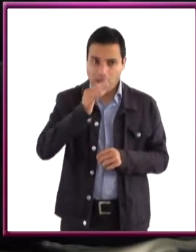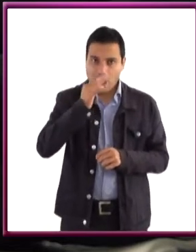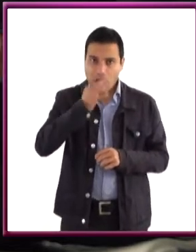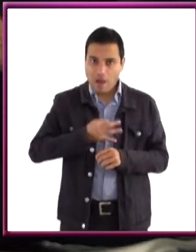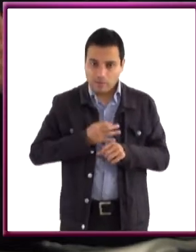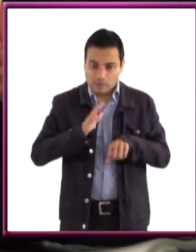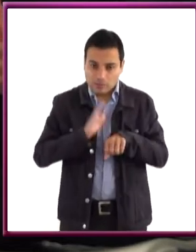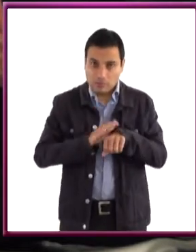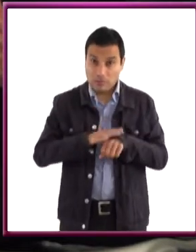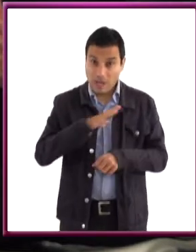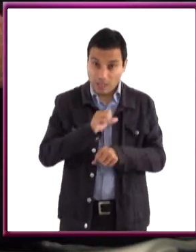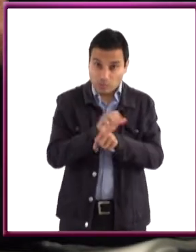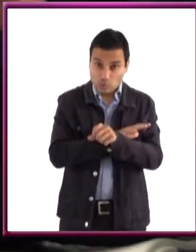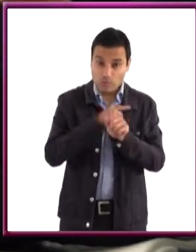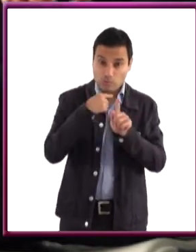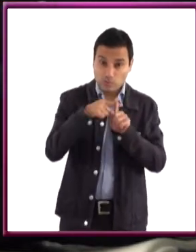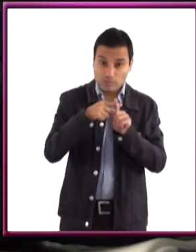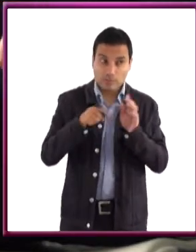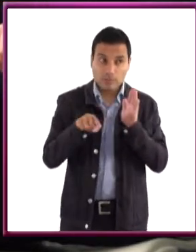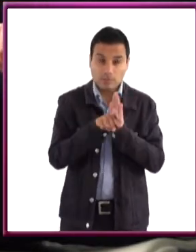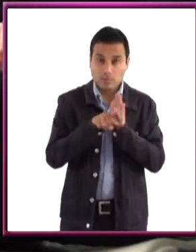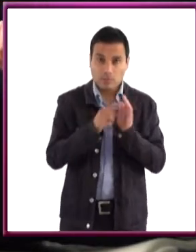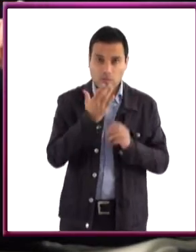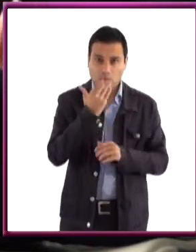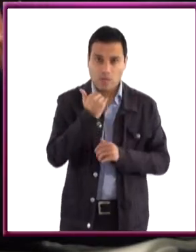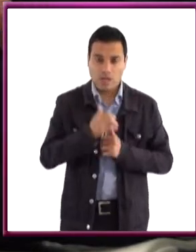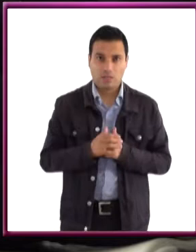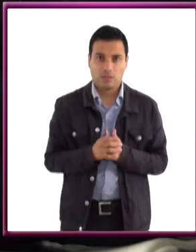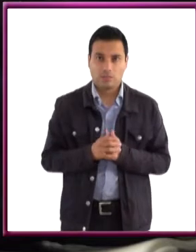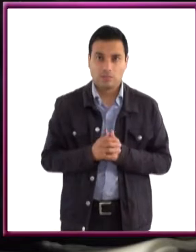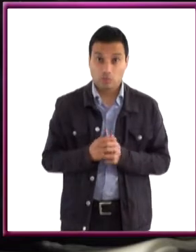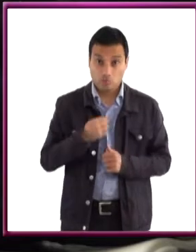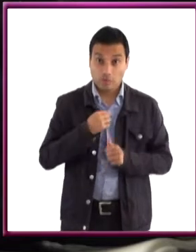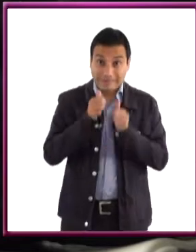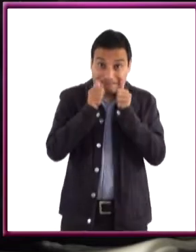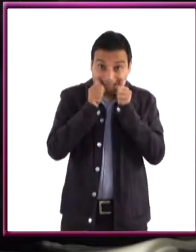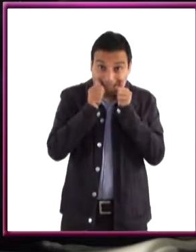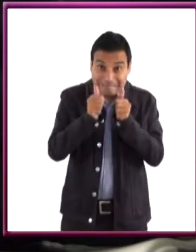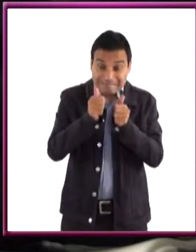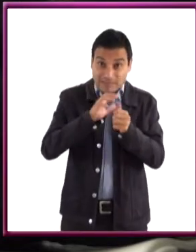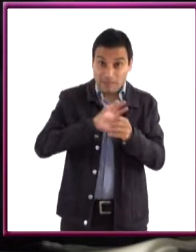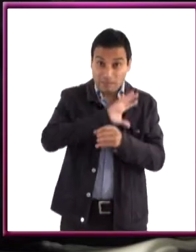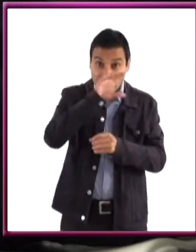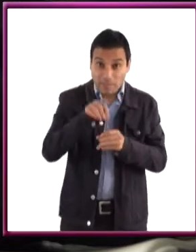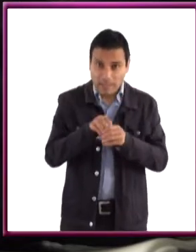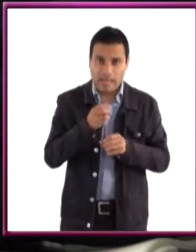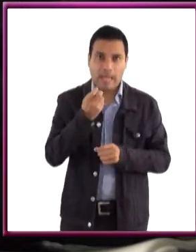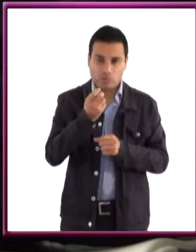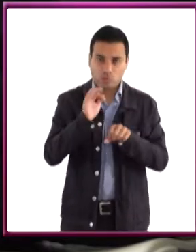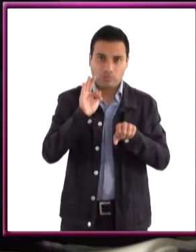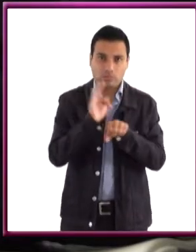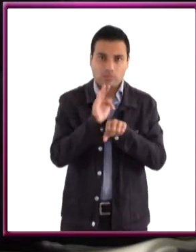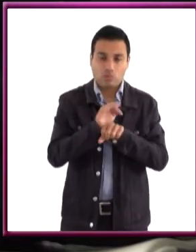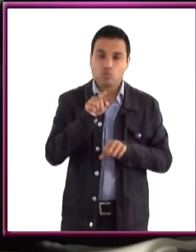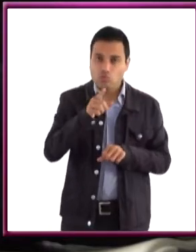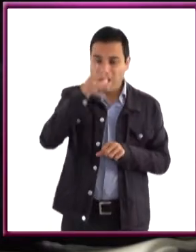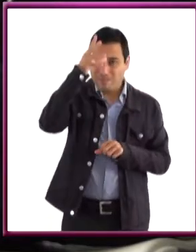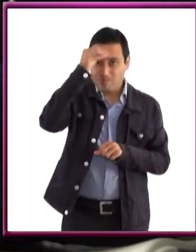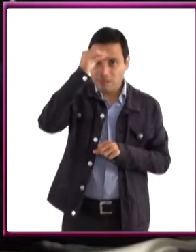hay emociones positivas ni emociones negativas. Con la atención plena justamente aprendes eso. Aprendes a